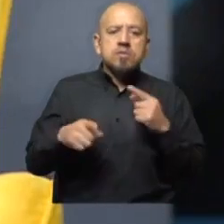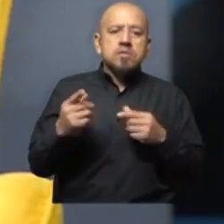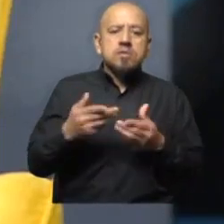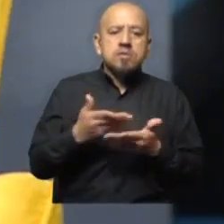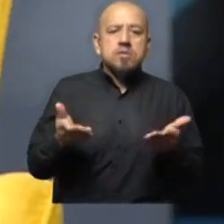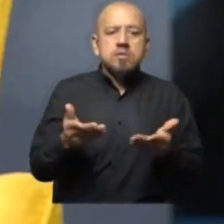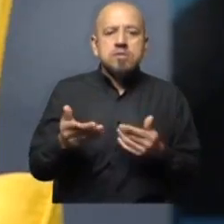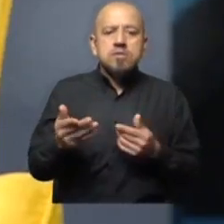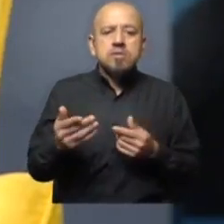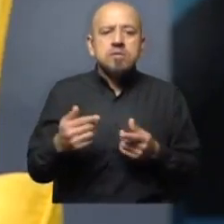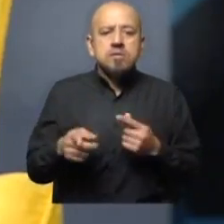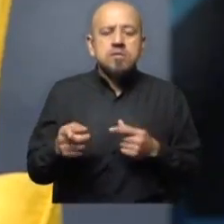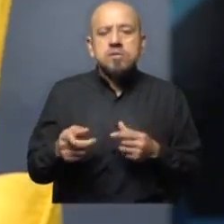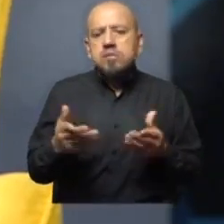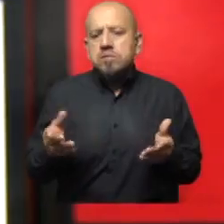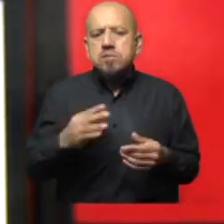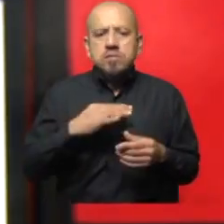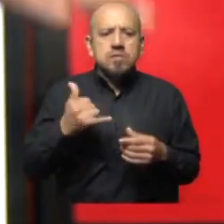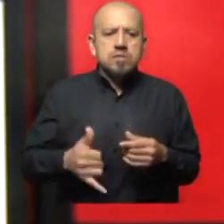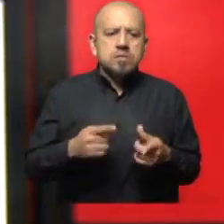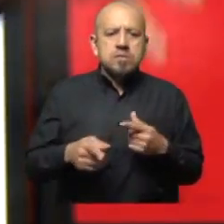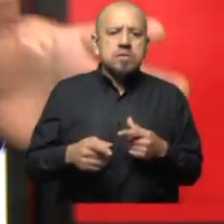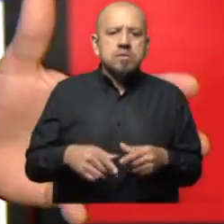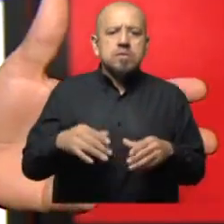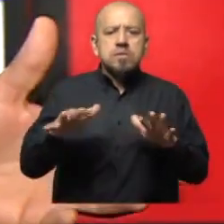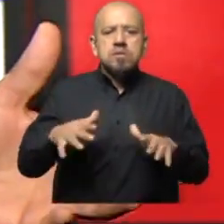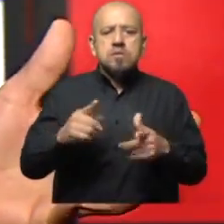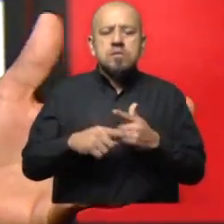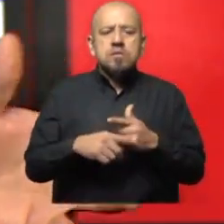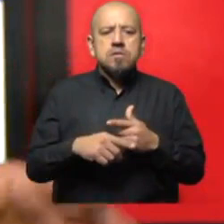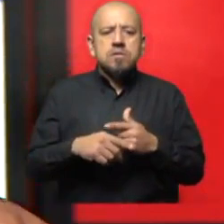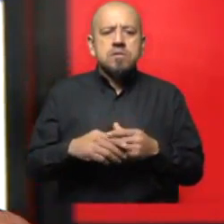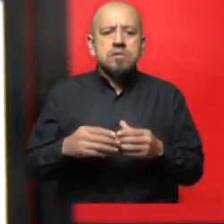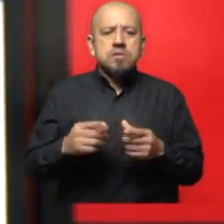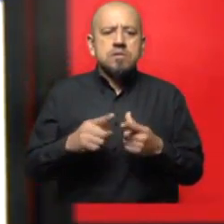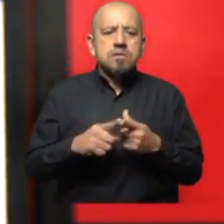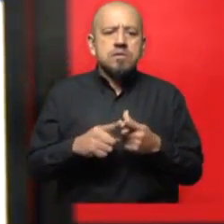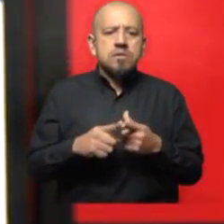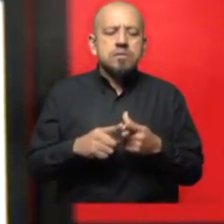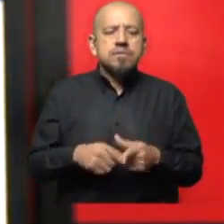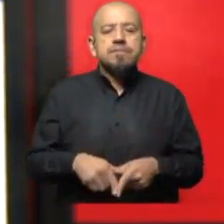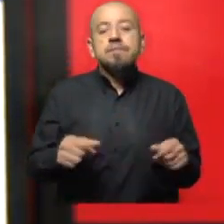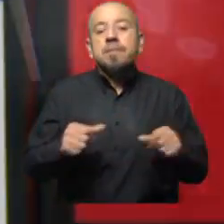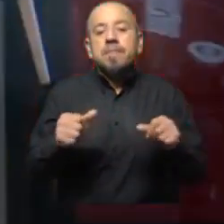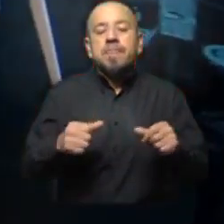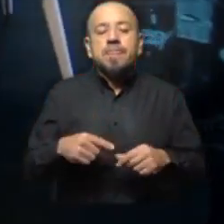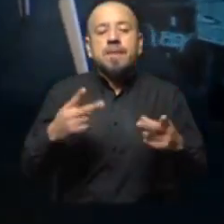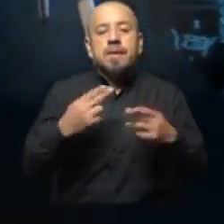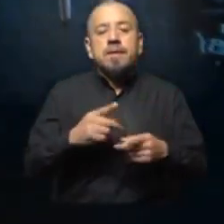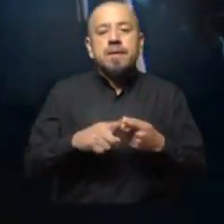capital de la banda era la función es el movimiento más bueno vamos a hacer una pausa